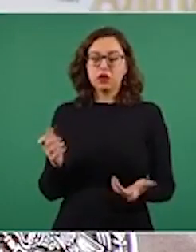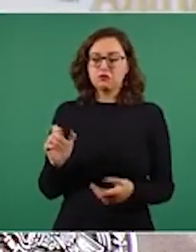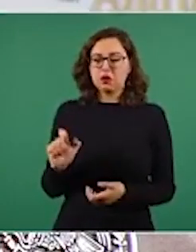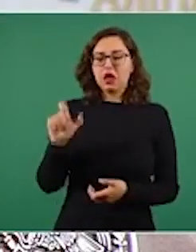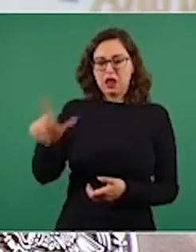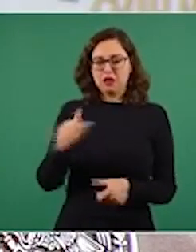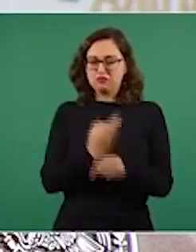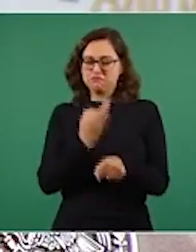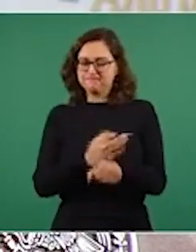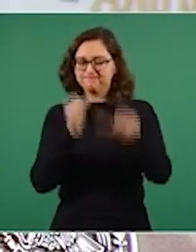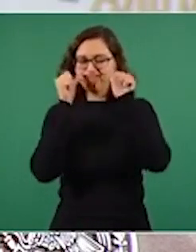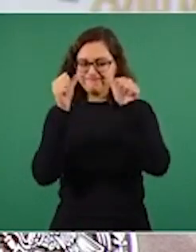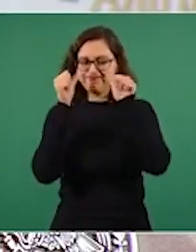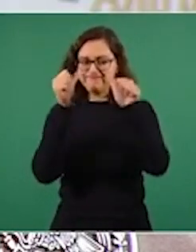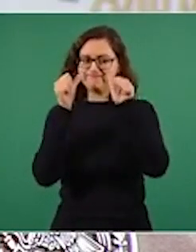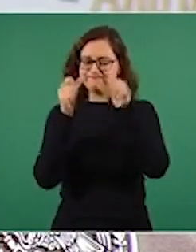y